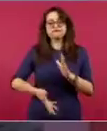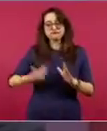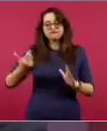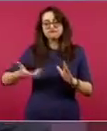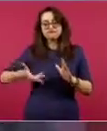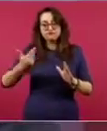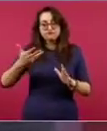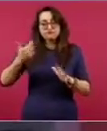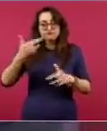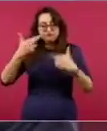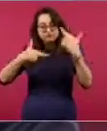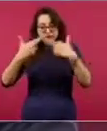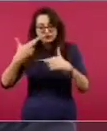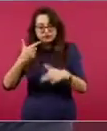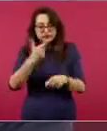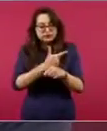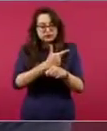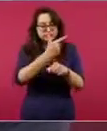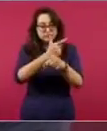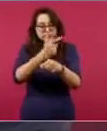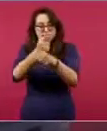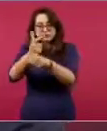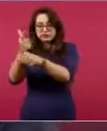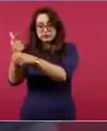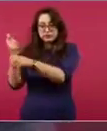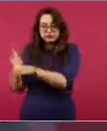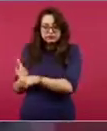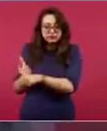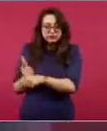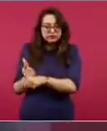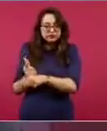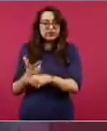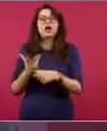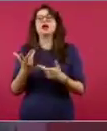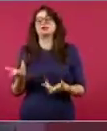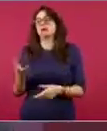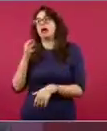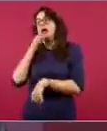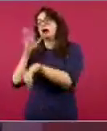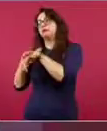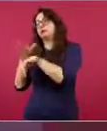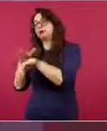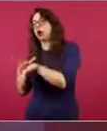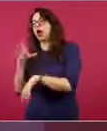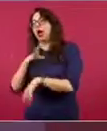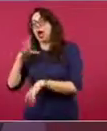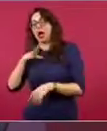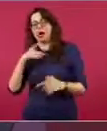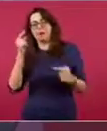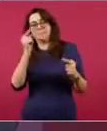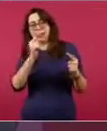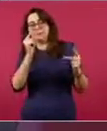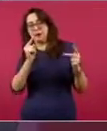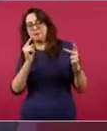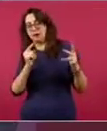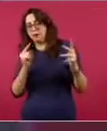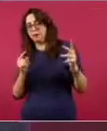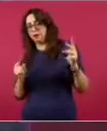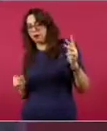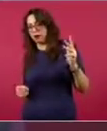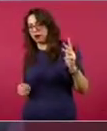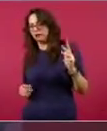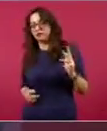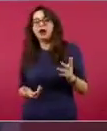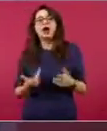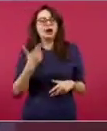una explotación, pero aún explotando la mina, pues se le otorga, digamos, por oro y por plata, pero en